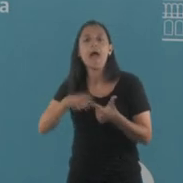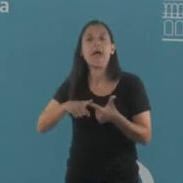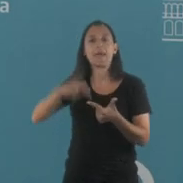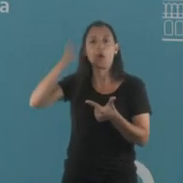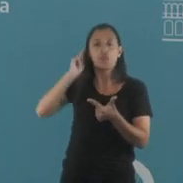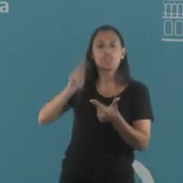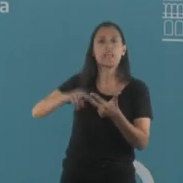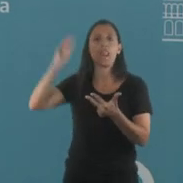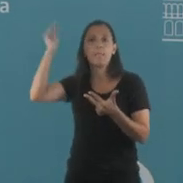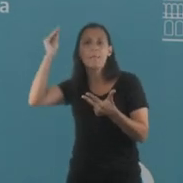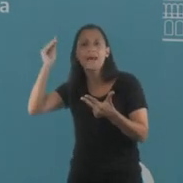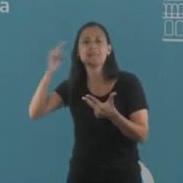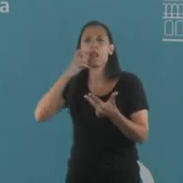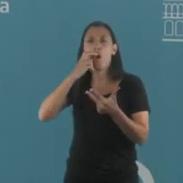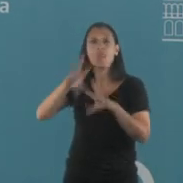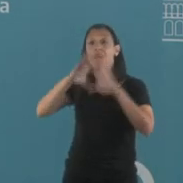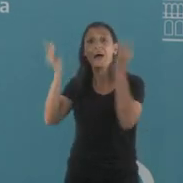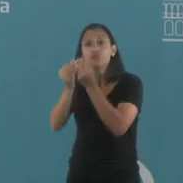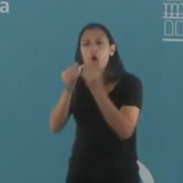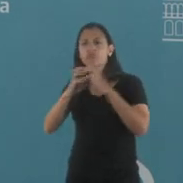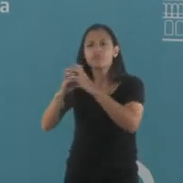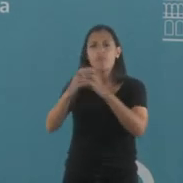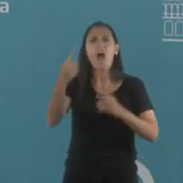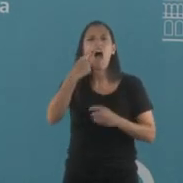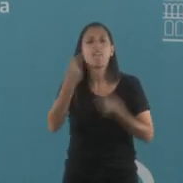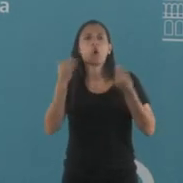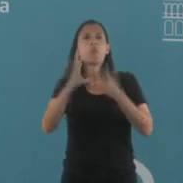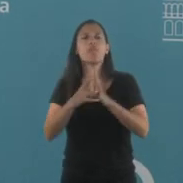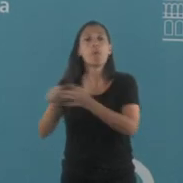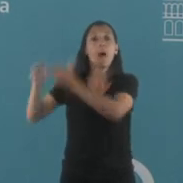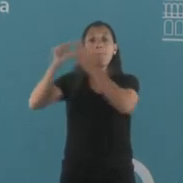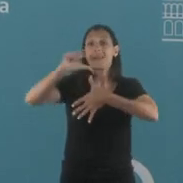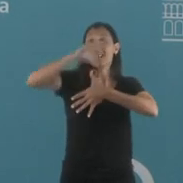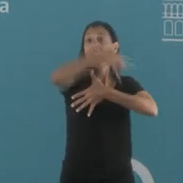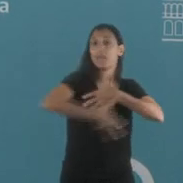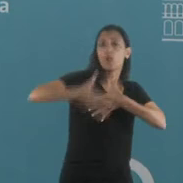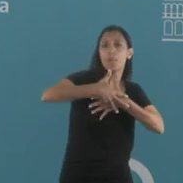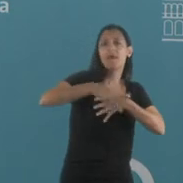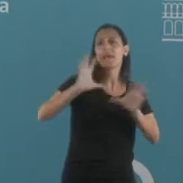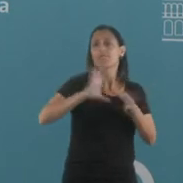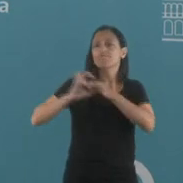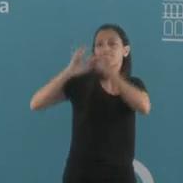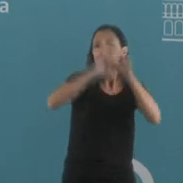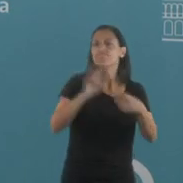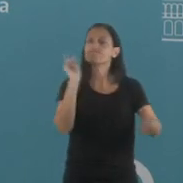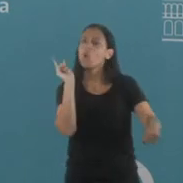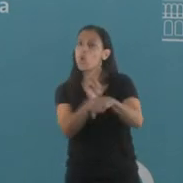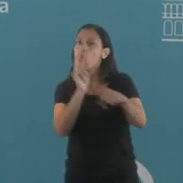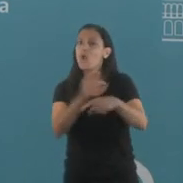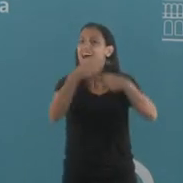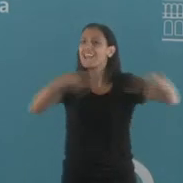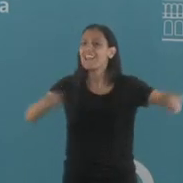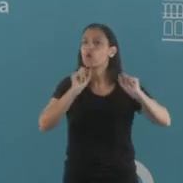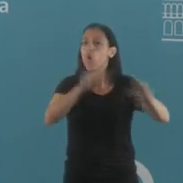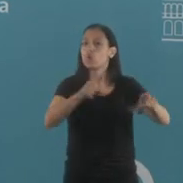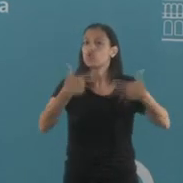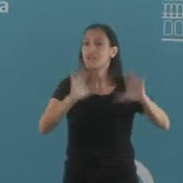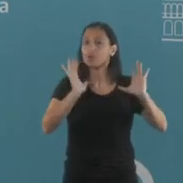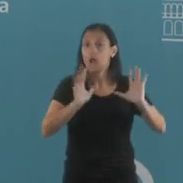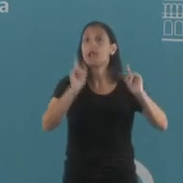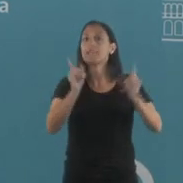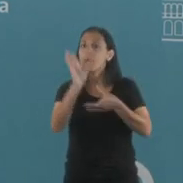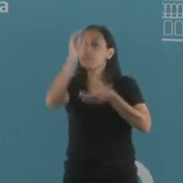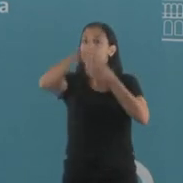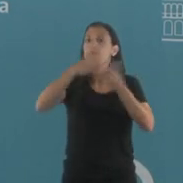el de Brasil, para ver de qué manera los países latinoamericanos pueden hacerse fuertes en la defensa de sus recursos naturales y que formen parte del